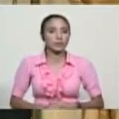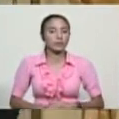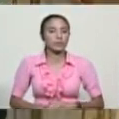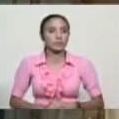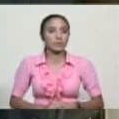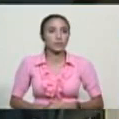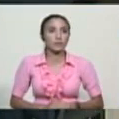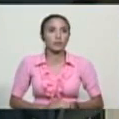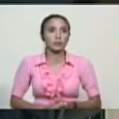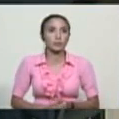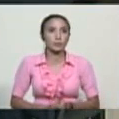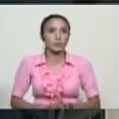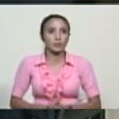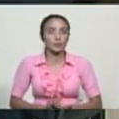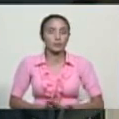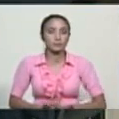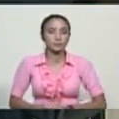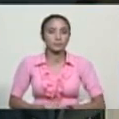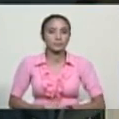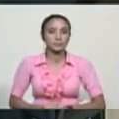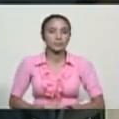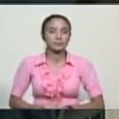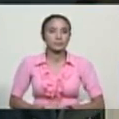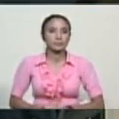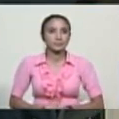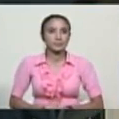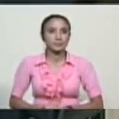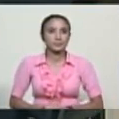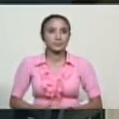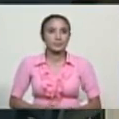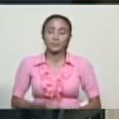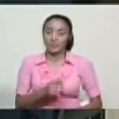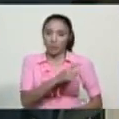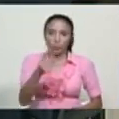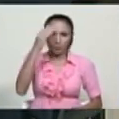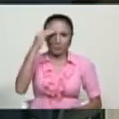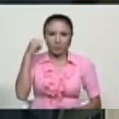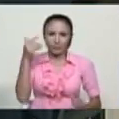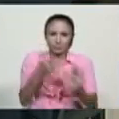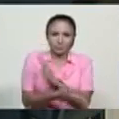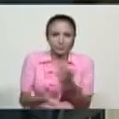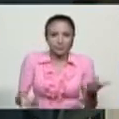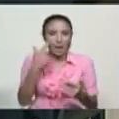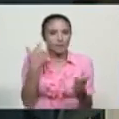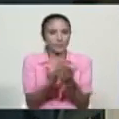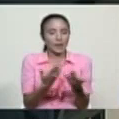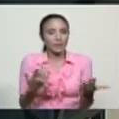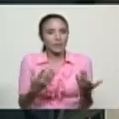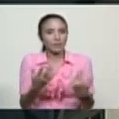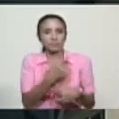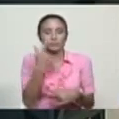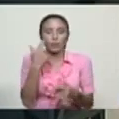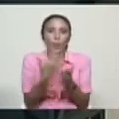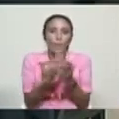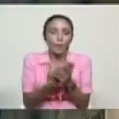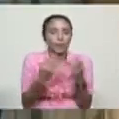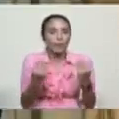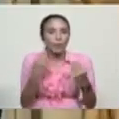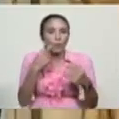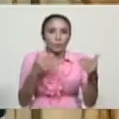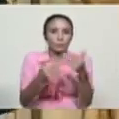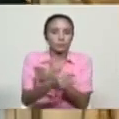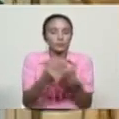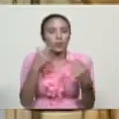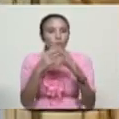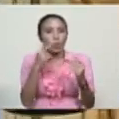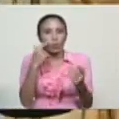Una campaña mundial brutal. Ustedes la conocen más que nosotros porque la viven, la sufren, la padecen.